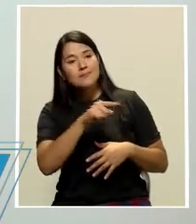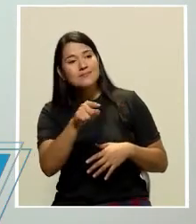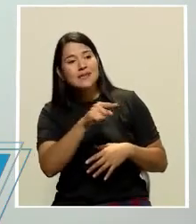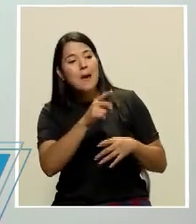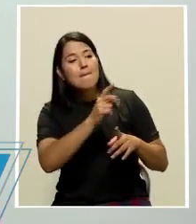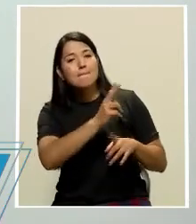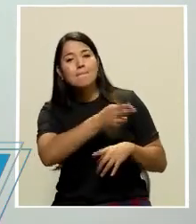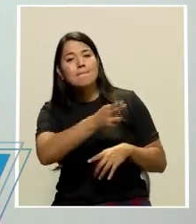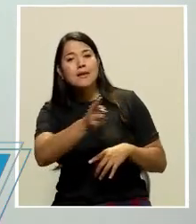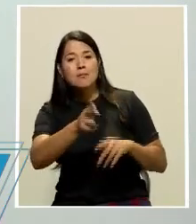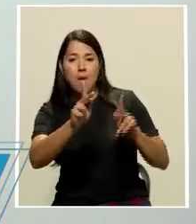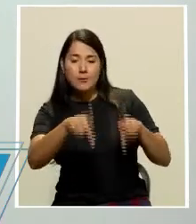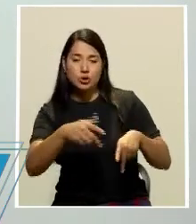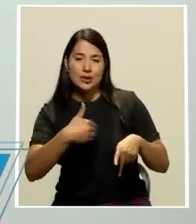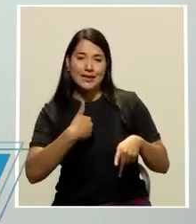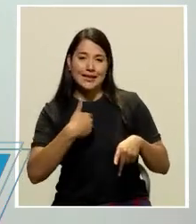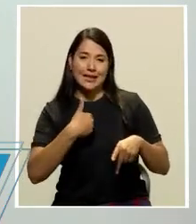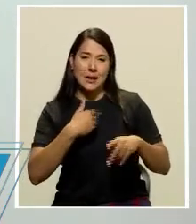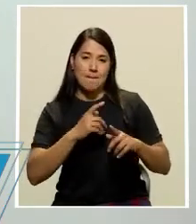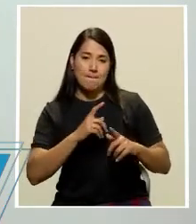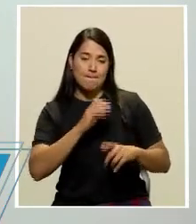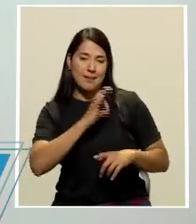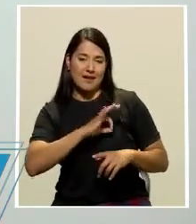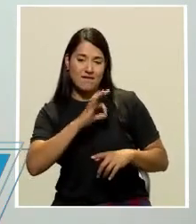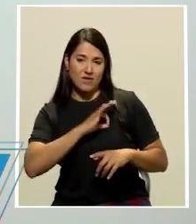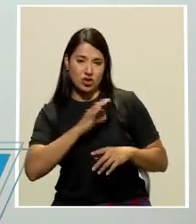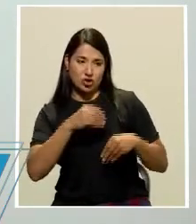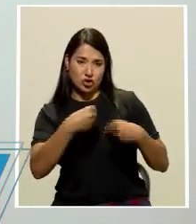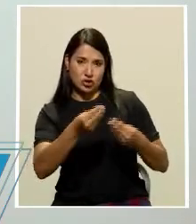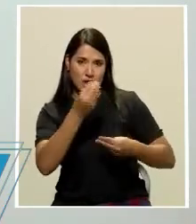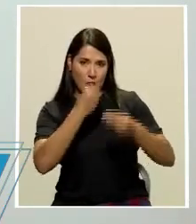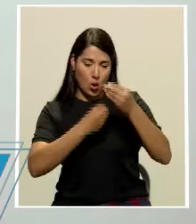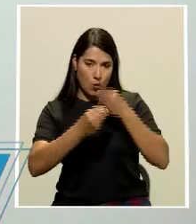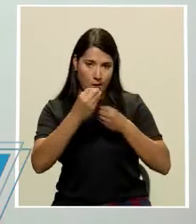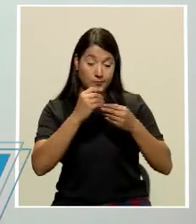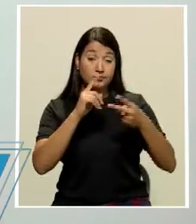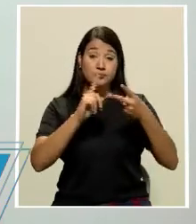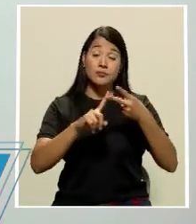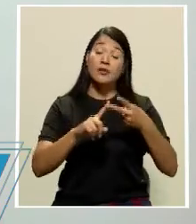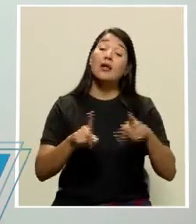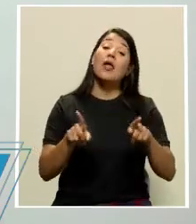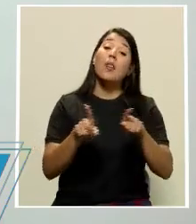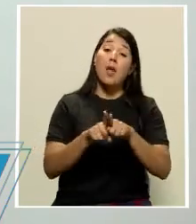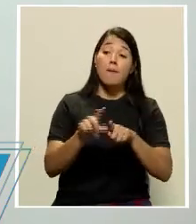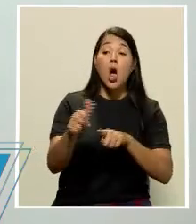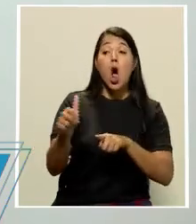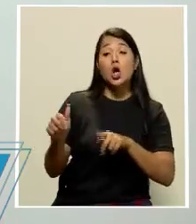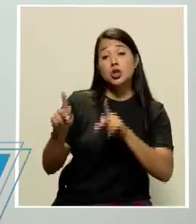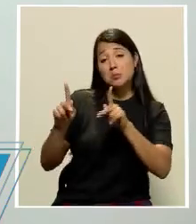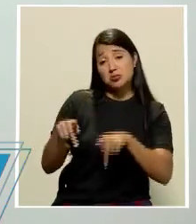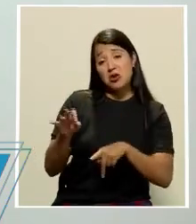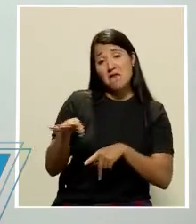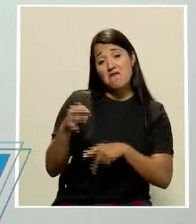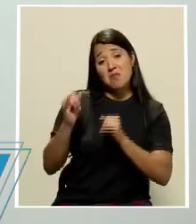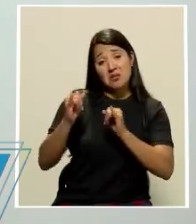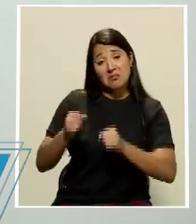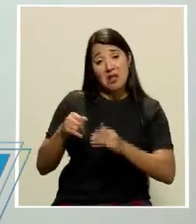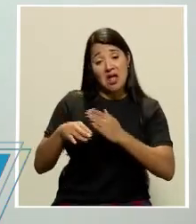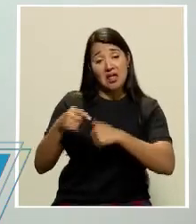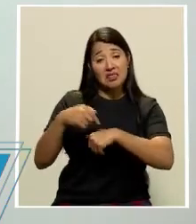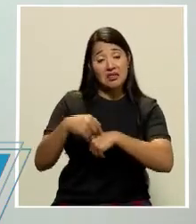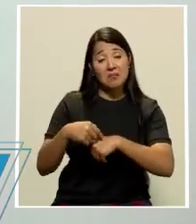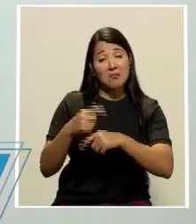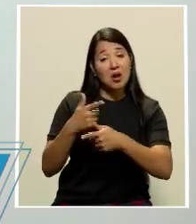como les decía, de estas organizaciones. Y también de personas que de manera individual, en sus tiempos libres, llaman al banco